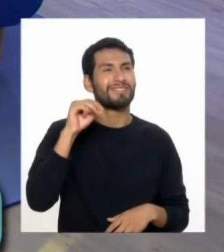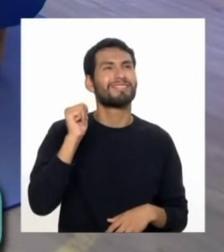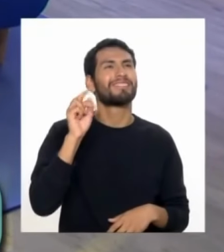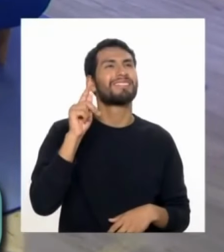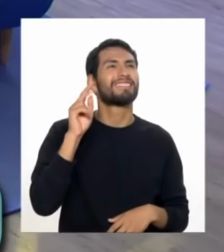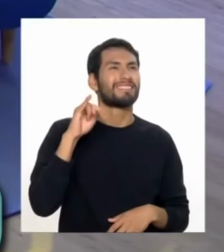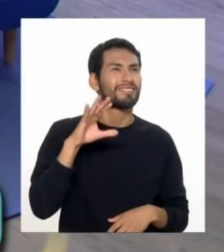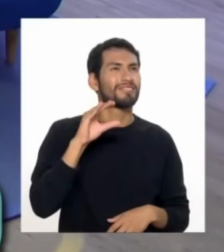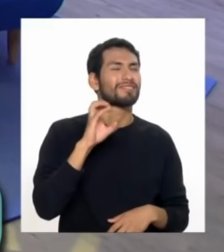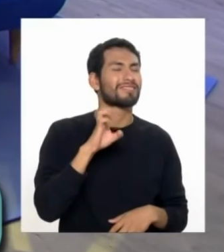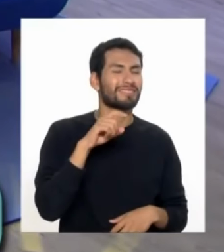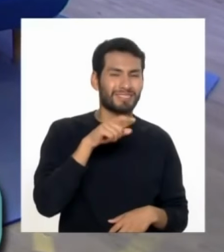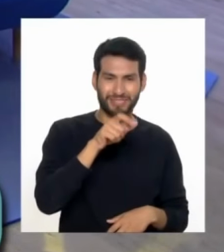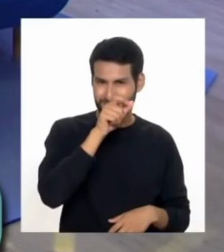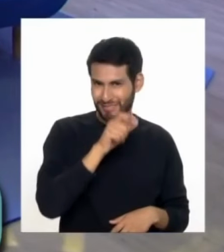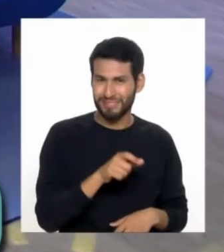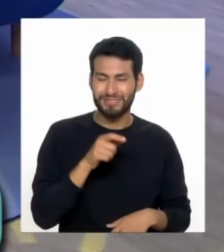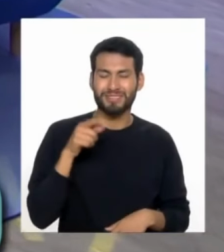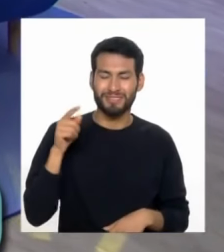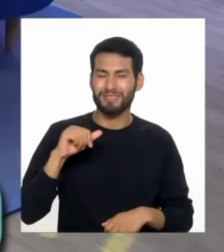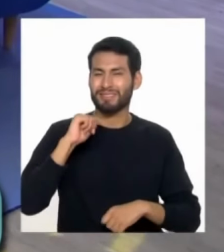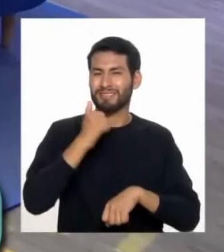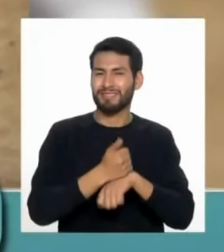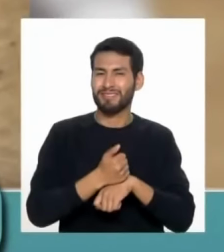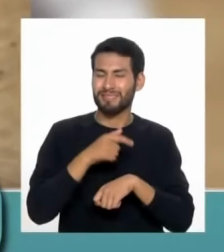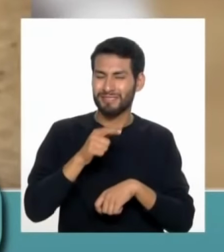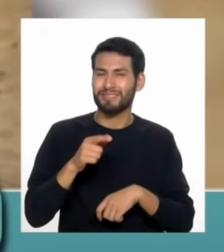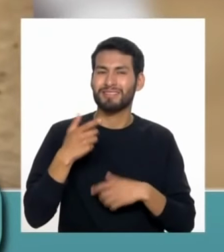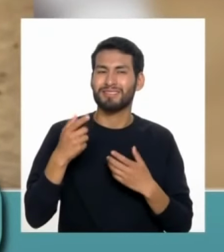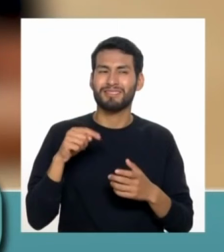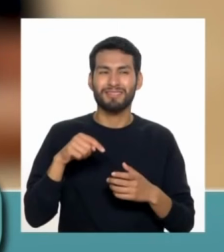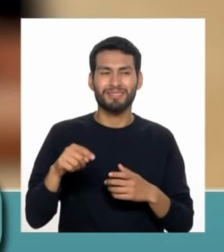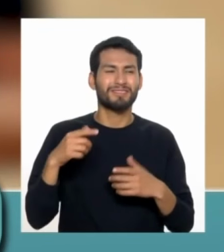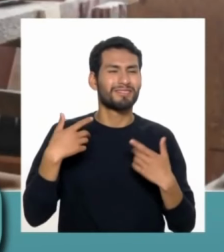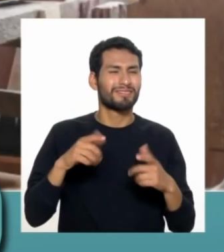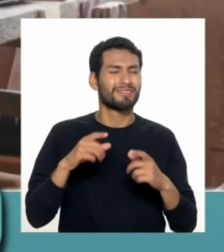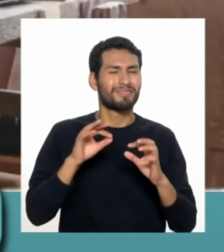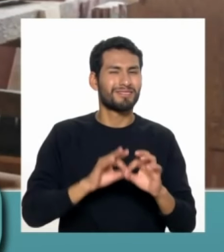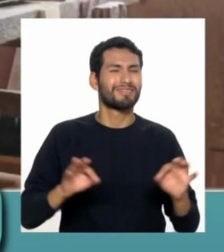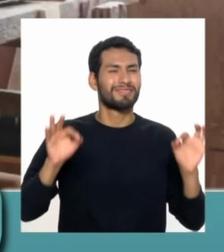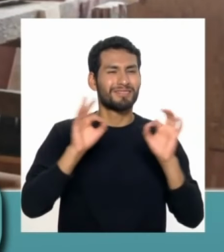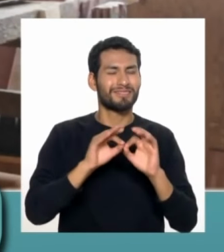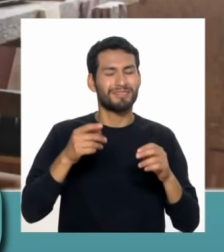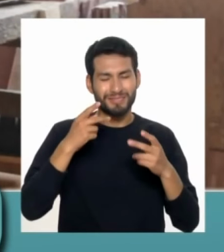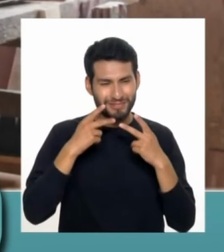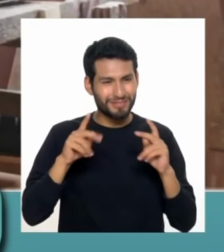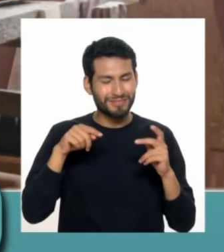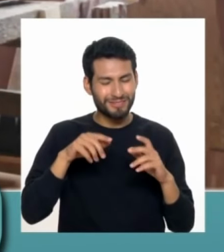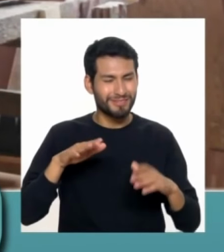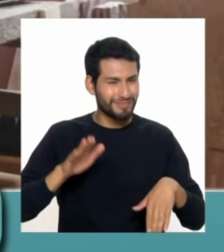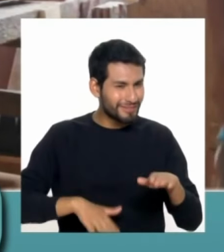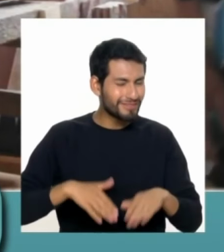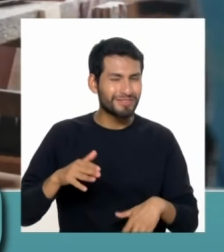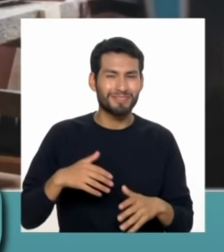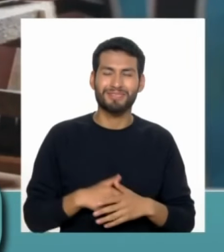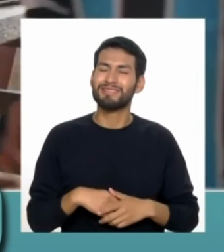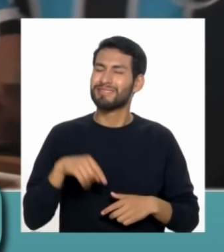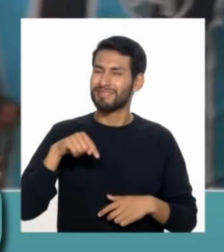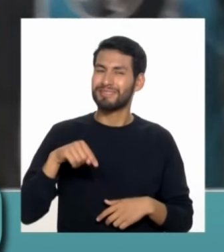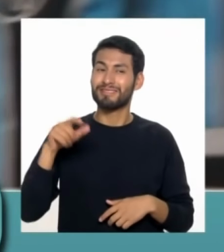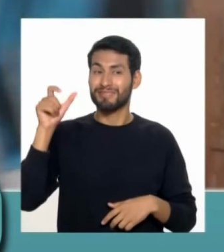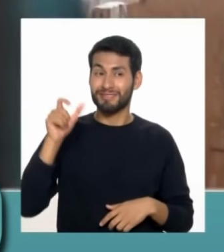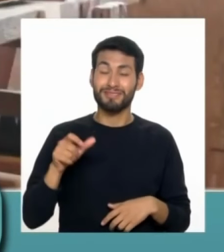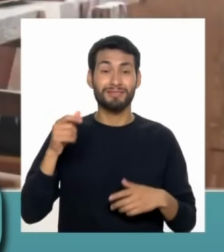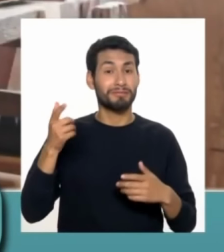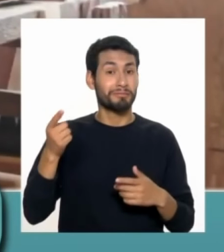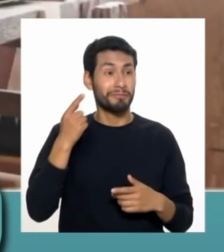fue, o es, bueno, el fundador de Latin Percussion, una de las marcas más importantes del mundo de la percusión. Él tuvo la